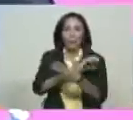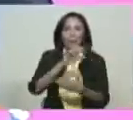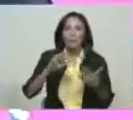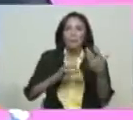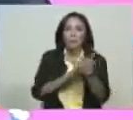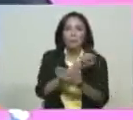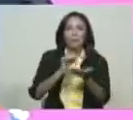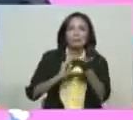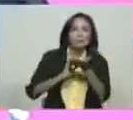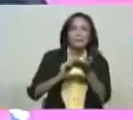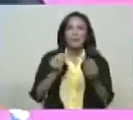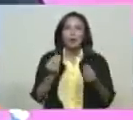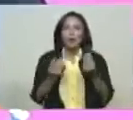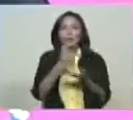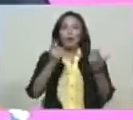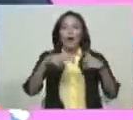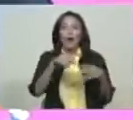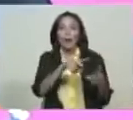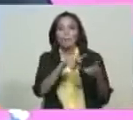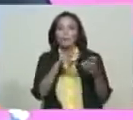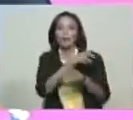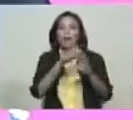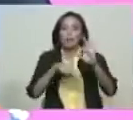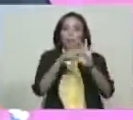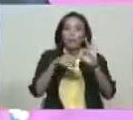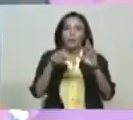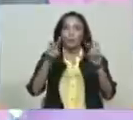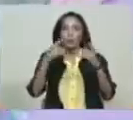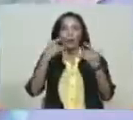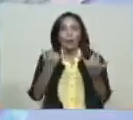va a ser el tema del anclaje del Bolívar soberano